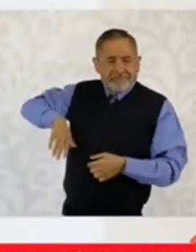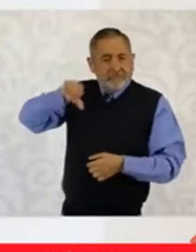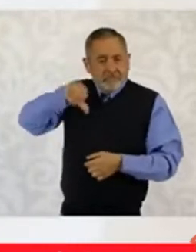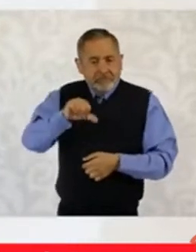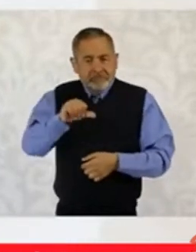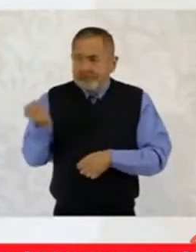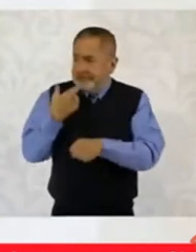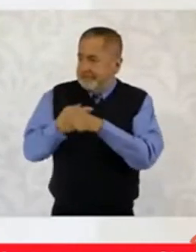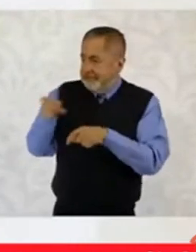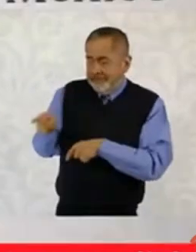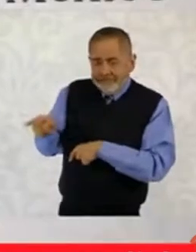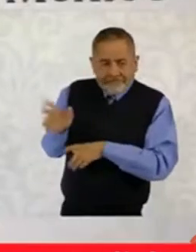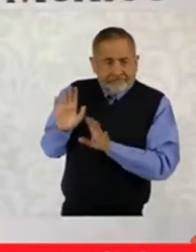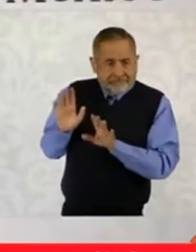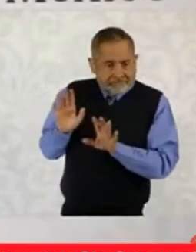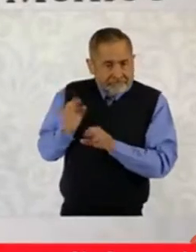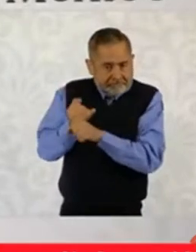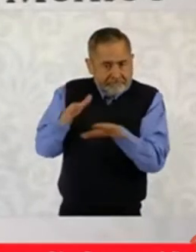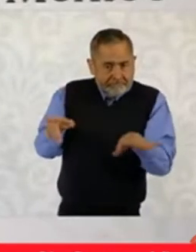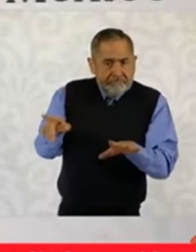secretario.